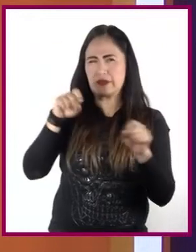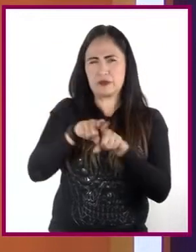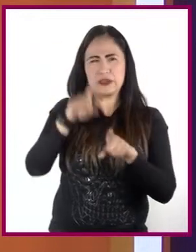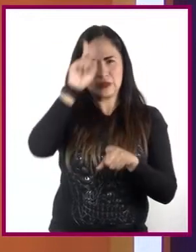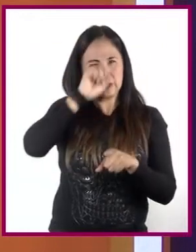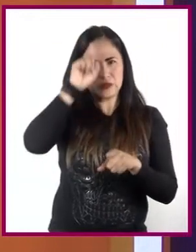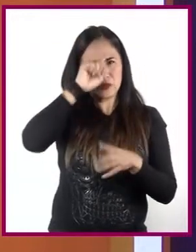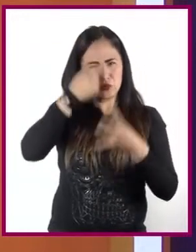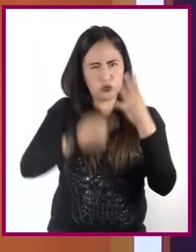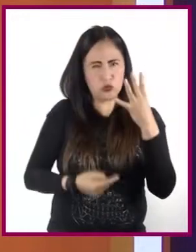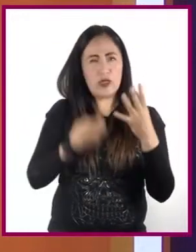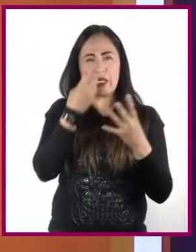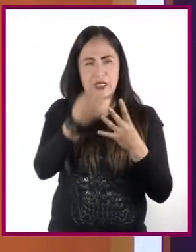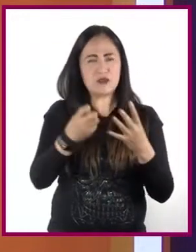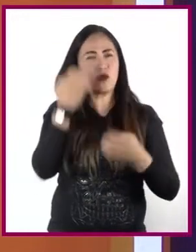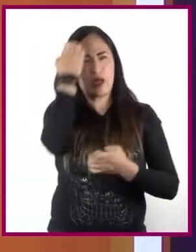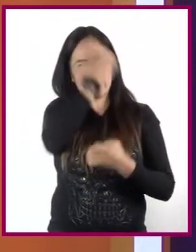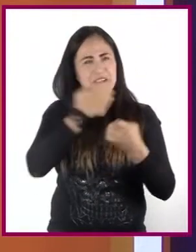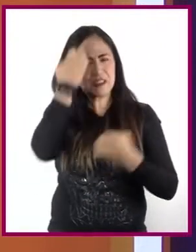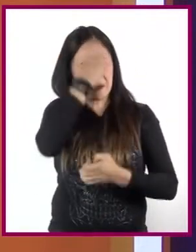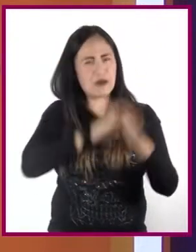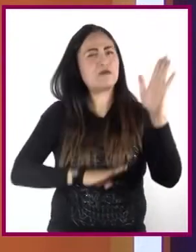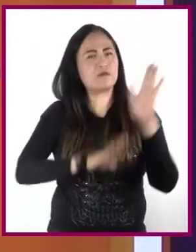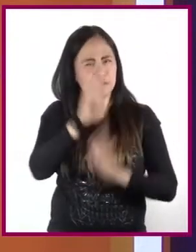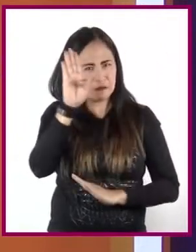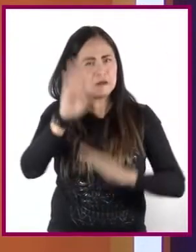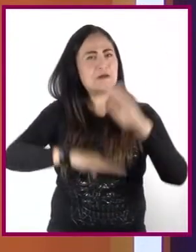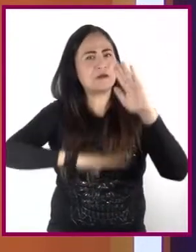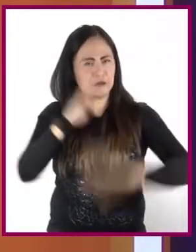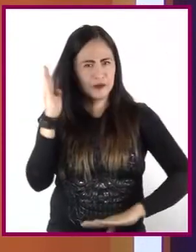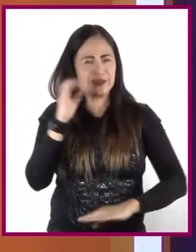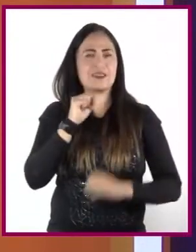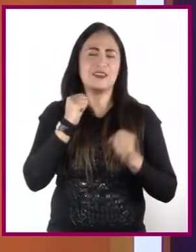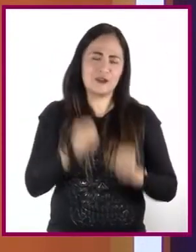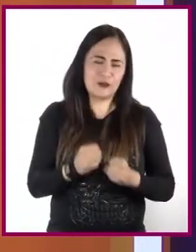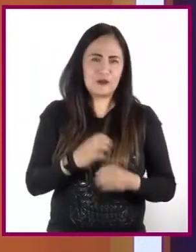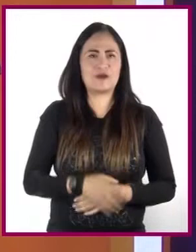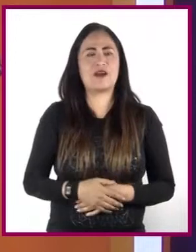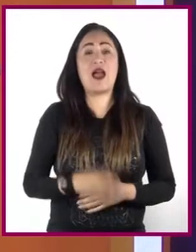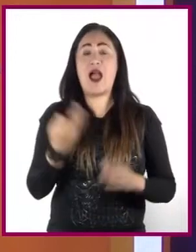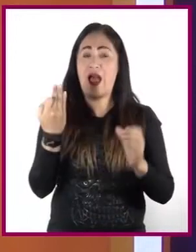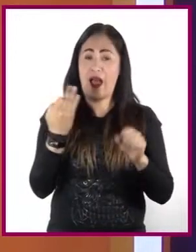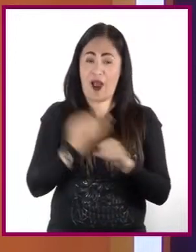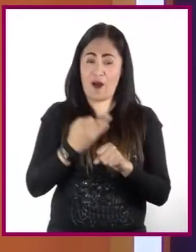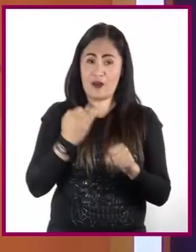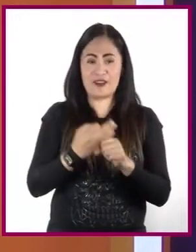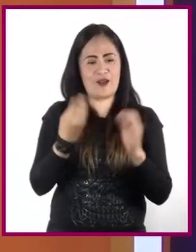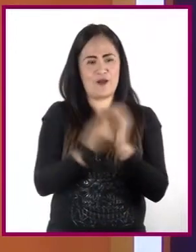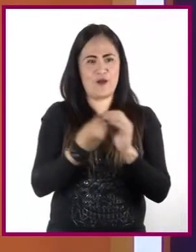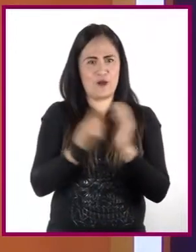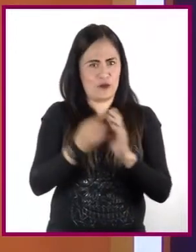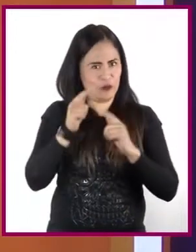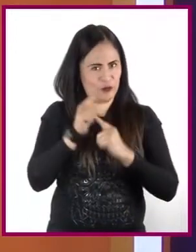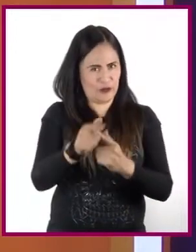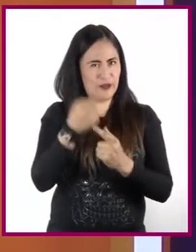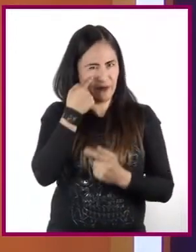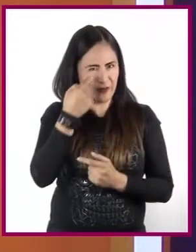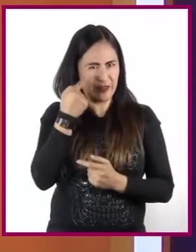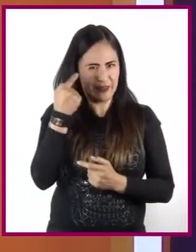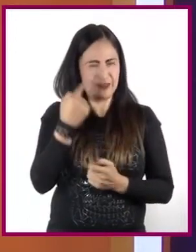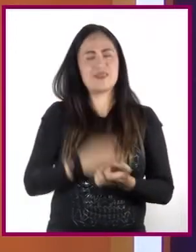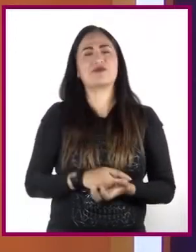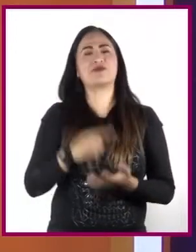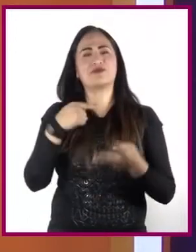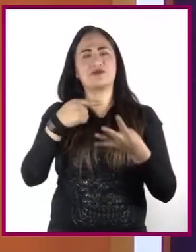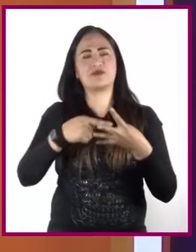una prueba de este tipo. Muy bien, alumnas y alumnos, continuando con la sesión, veamos el siguiente ejercicio. Maestro